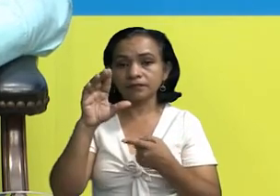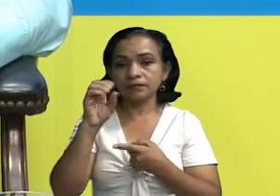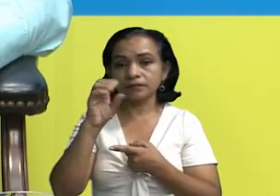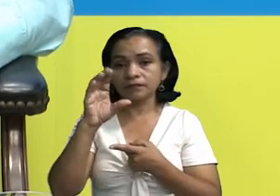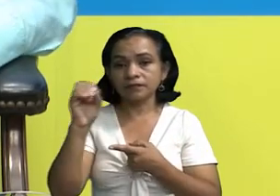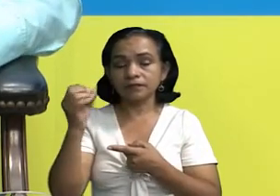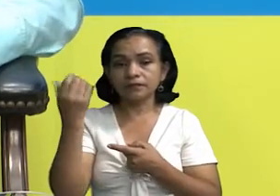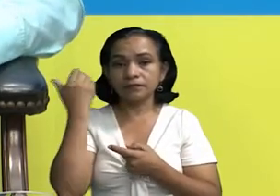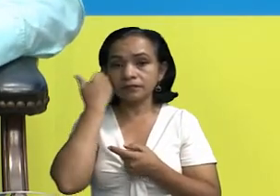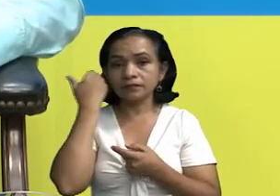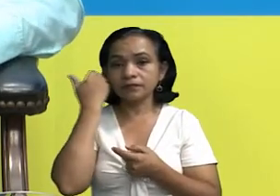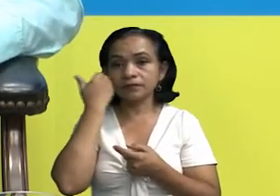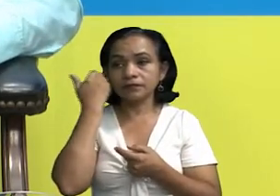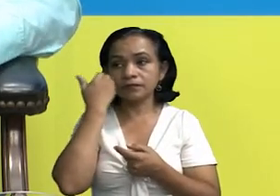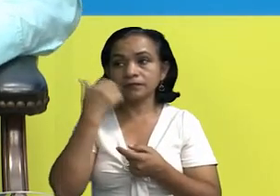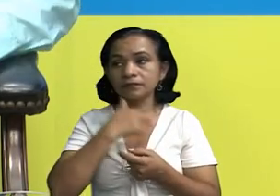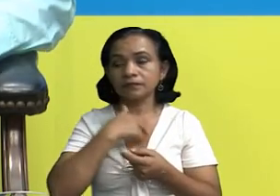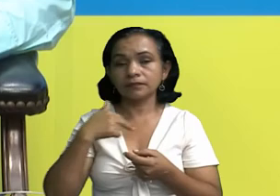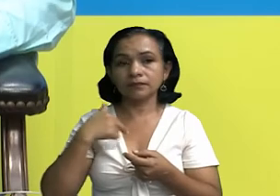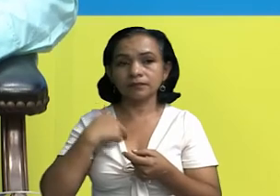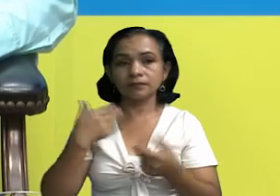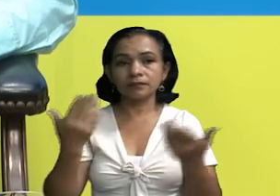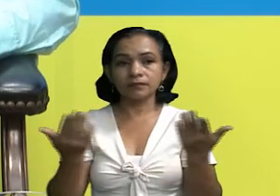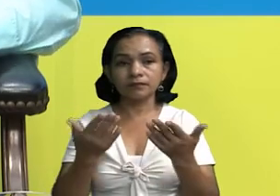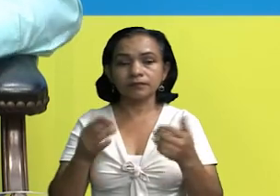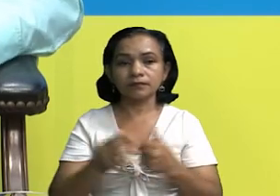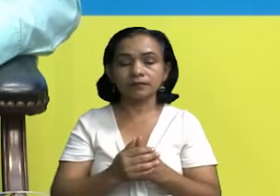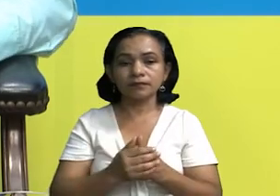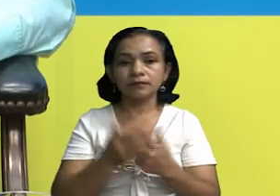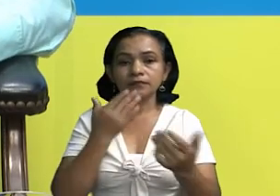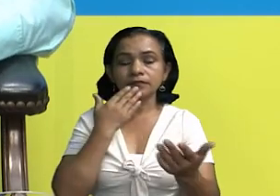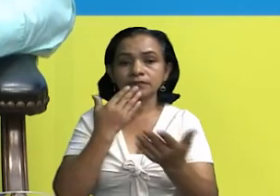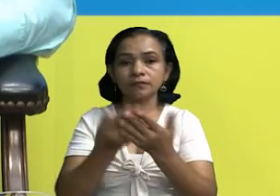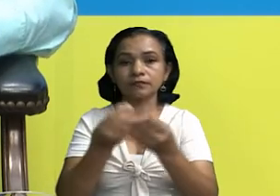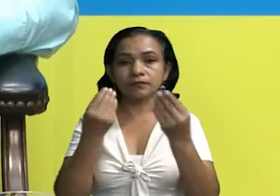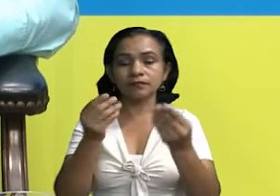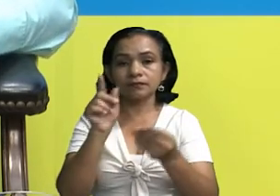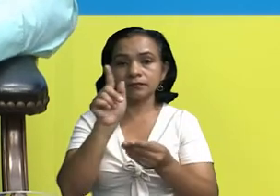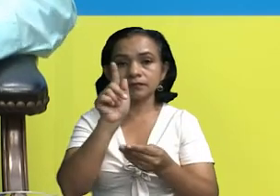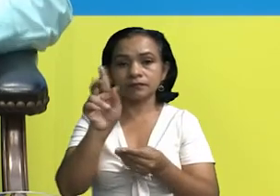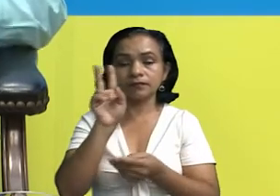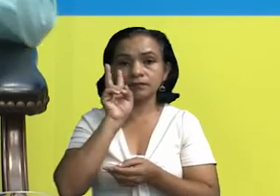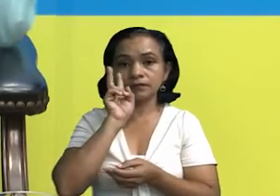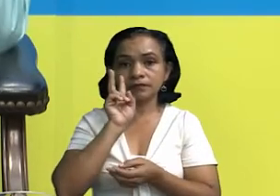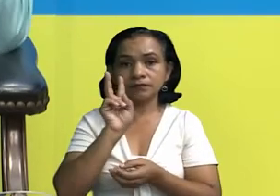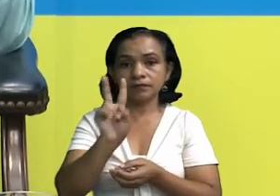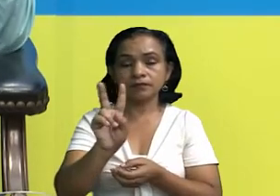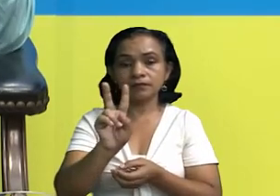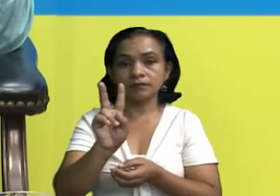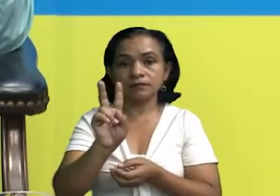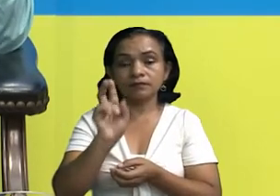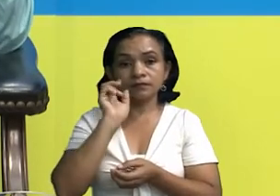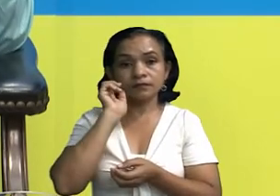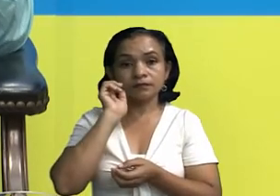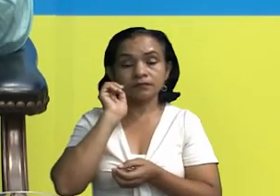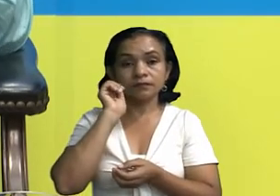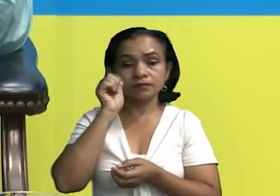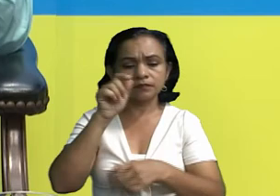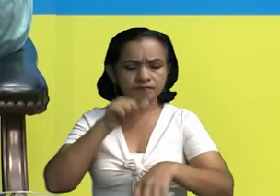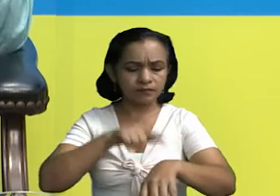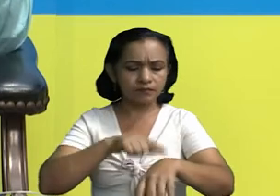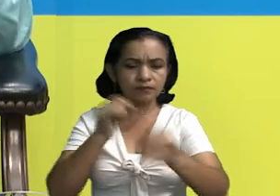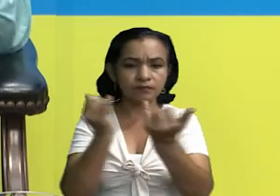las enfermedades que provoca esto. Le agradecemos, amigos televidentes, su fiel sintonía. Le invitamos el día de mañana a esta misma